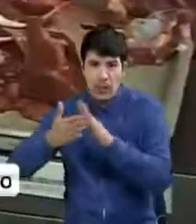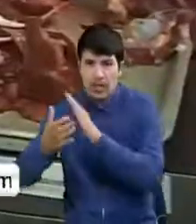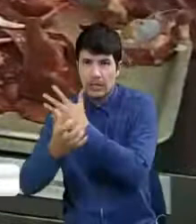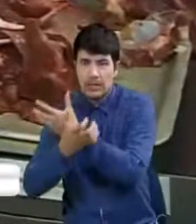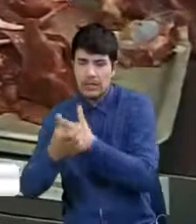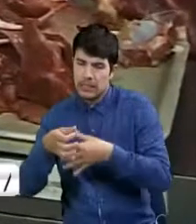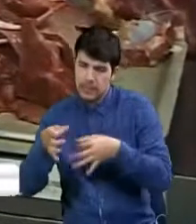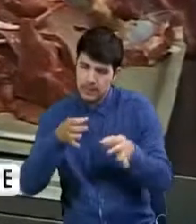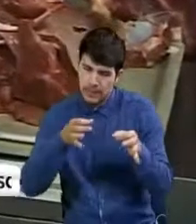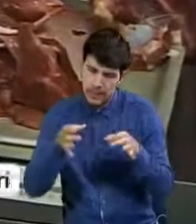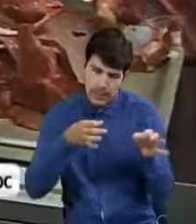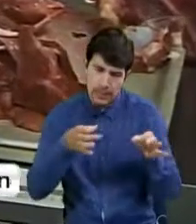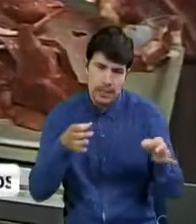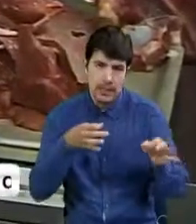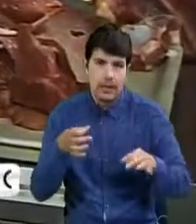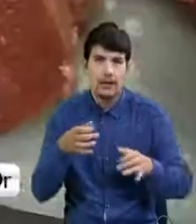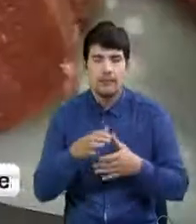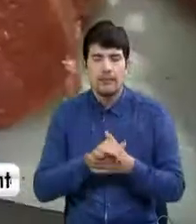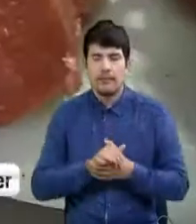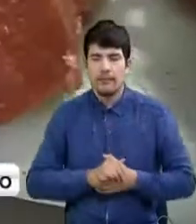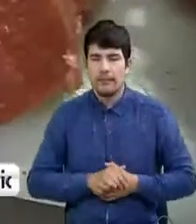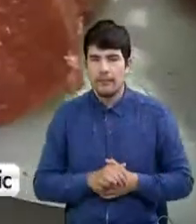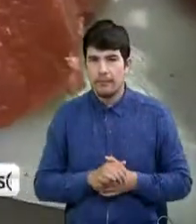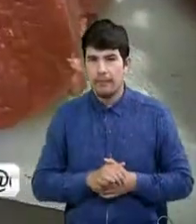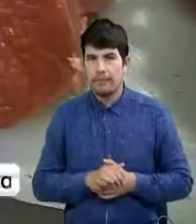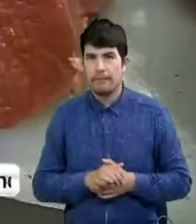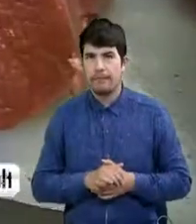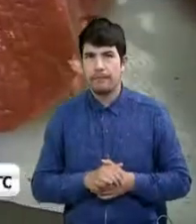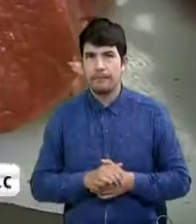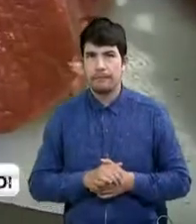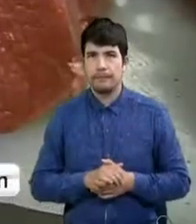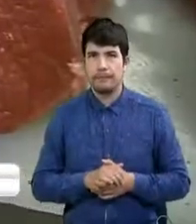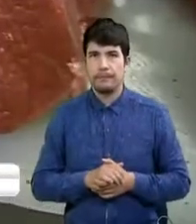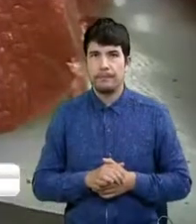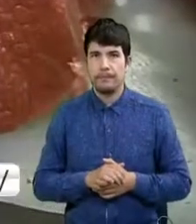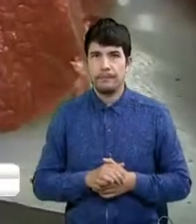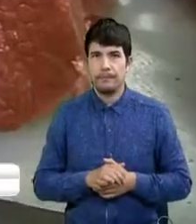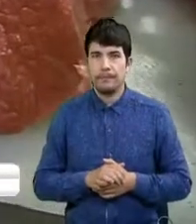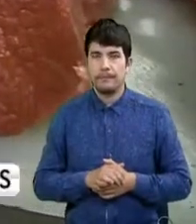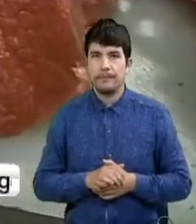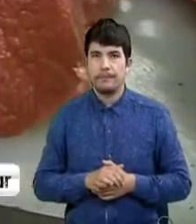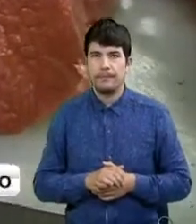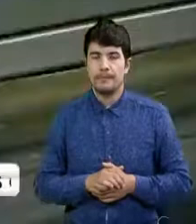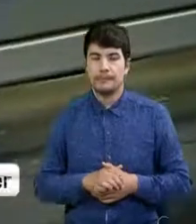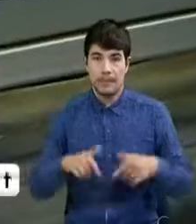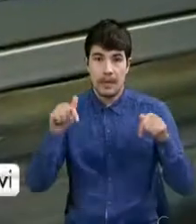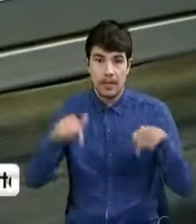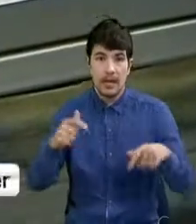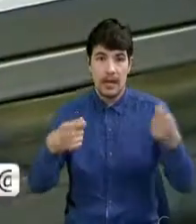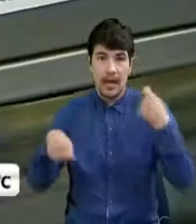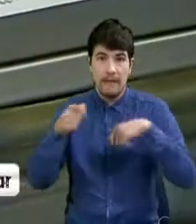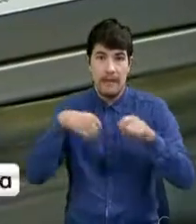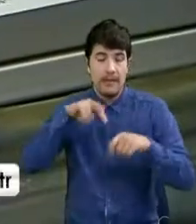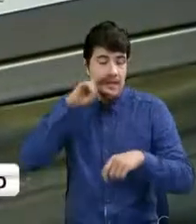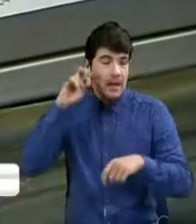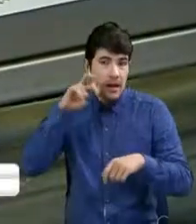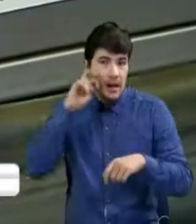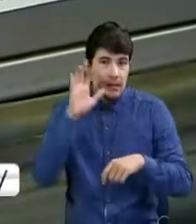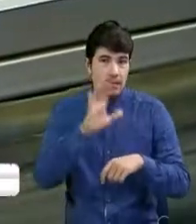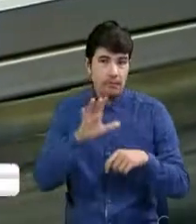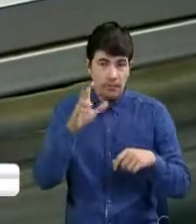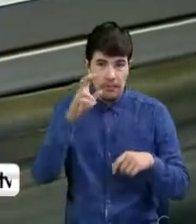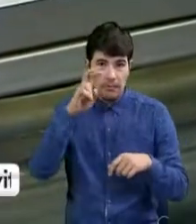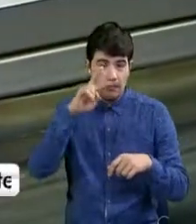los carniceros o los vendedores o administradores de famas acá en la capital nortesantandereana de que la venta de carne de res vacuna se